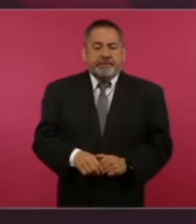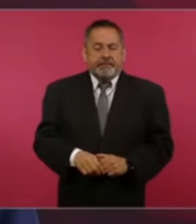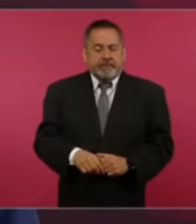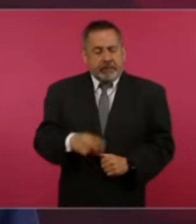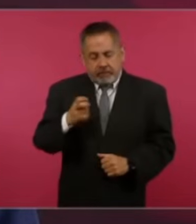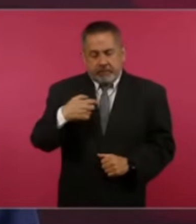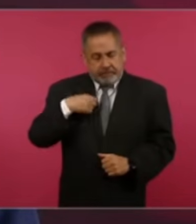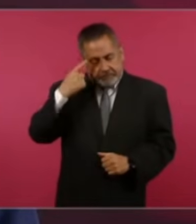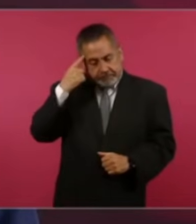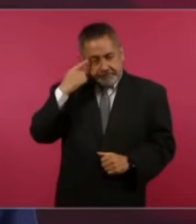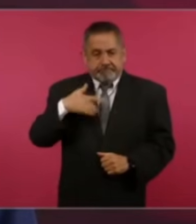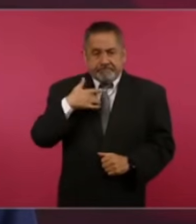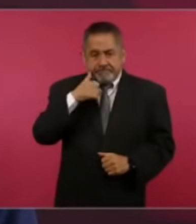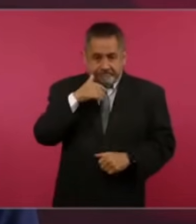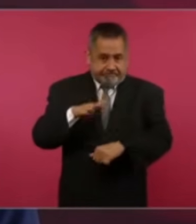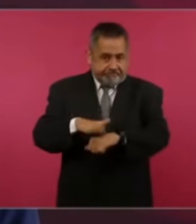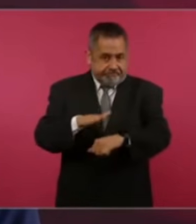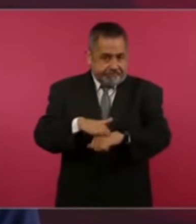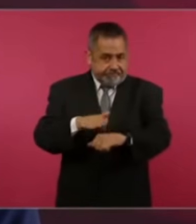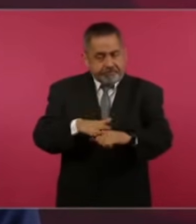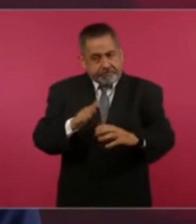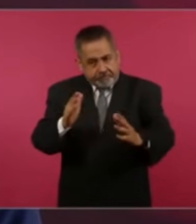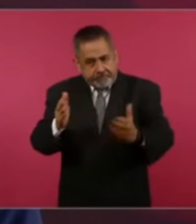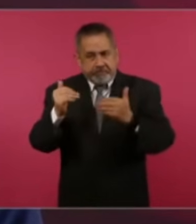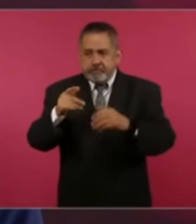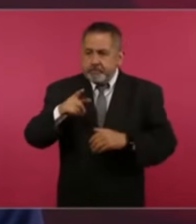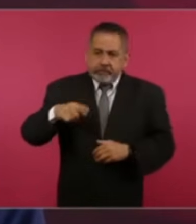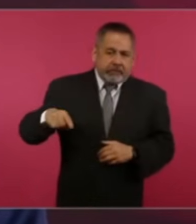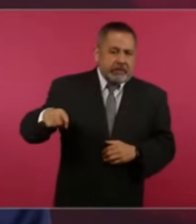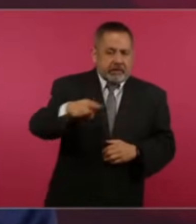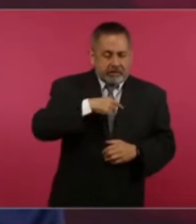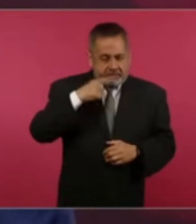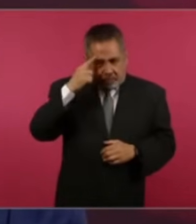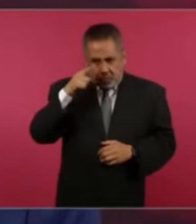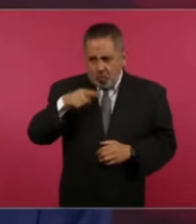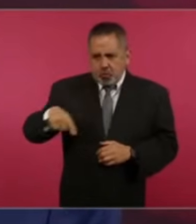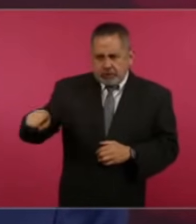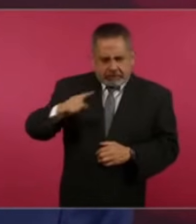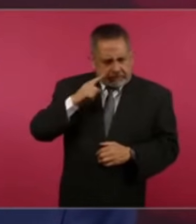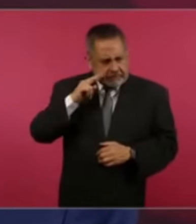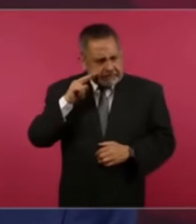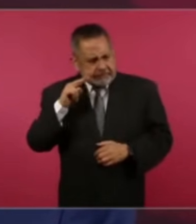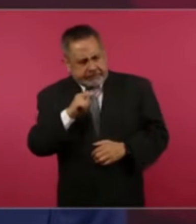invito a todos a que revisen